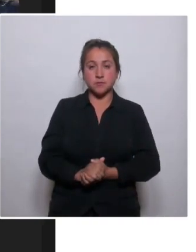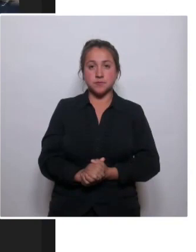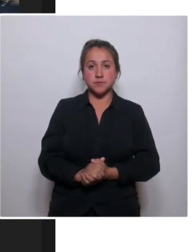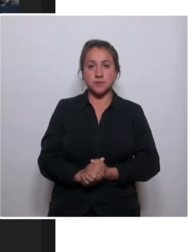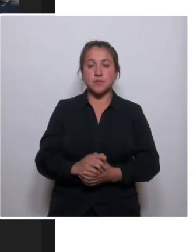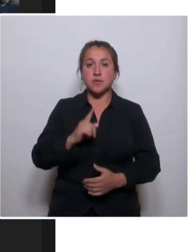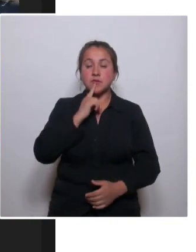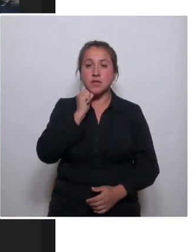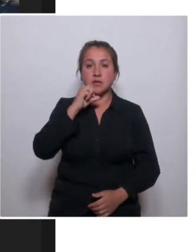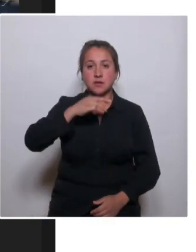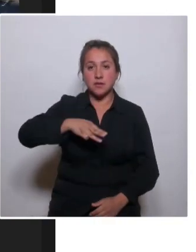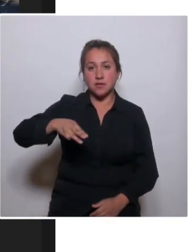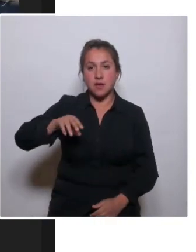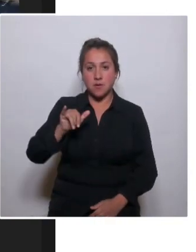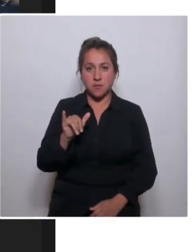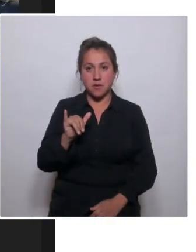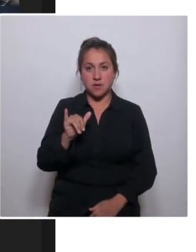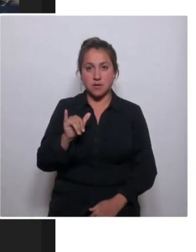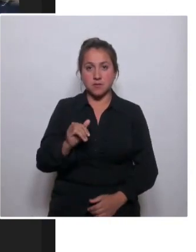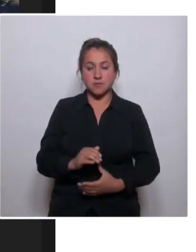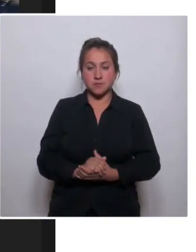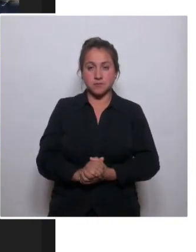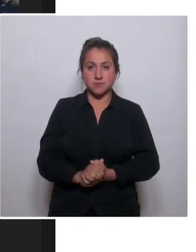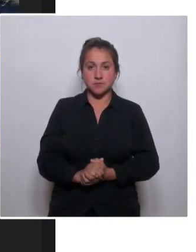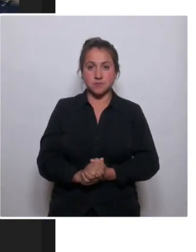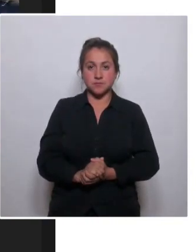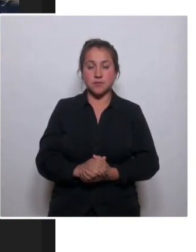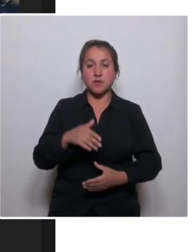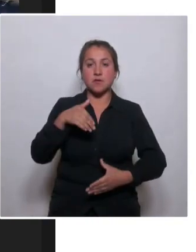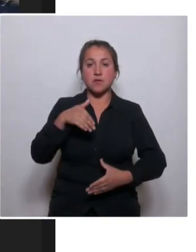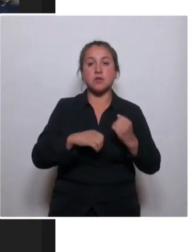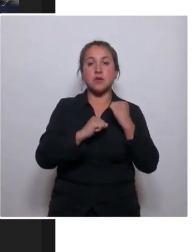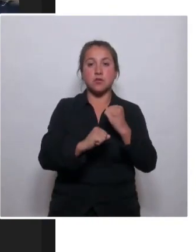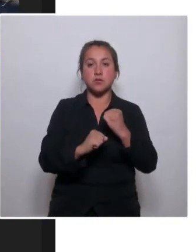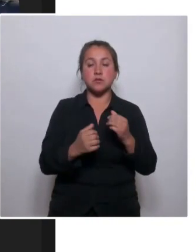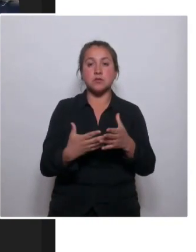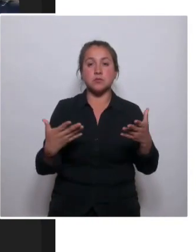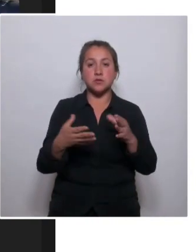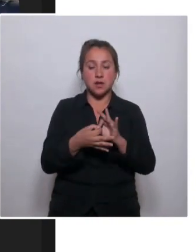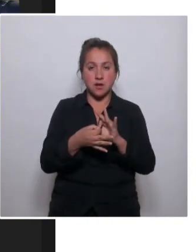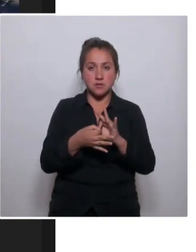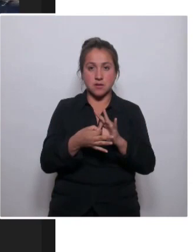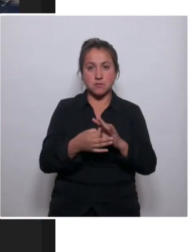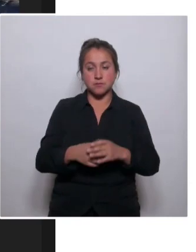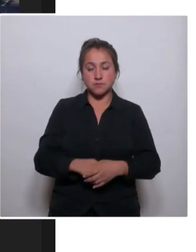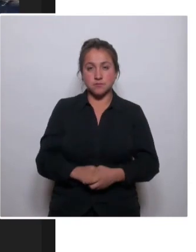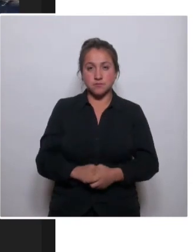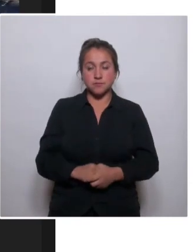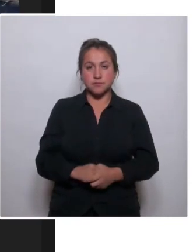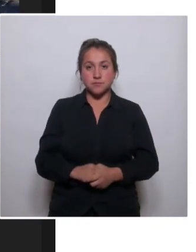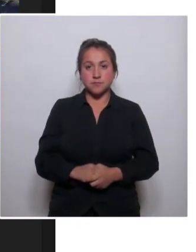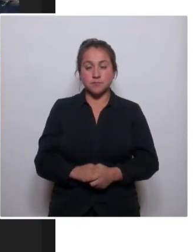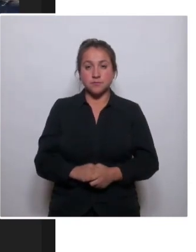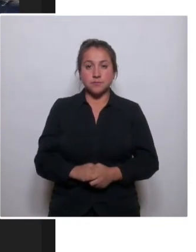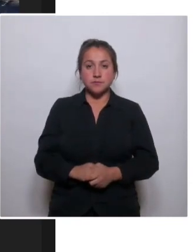Convencional Tami Pustilnik. En contra, muchas gracias.